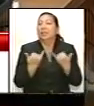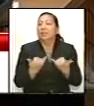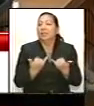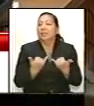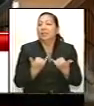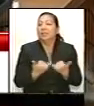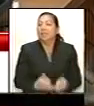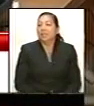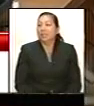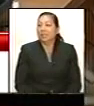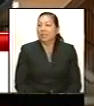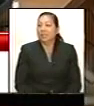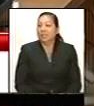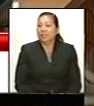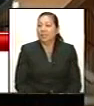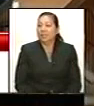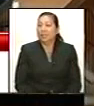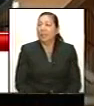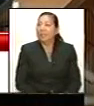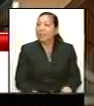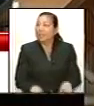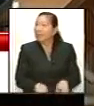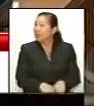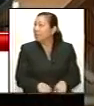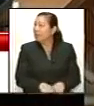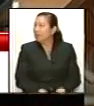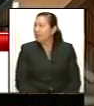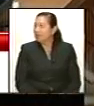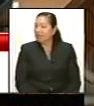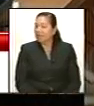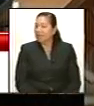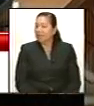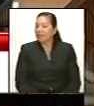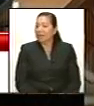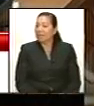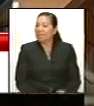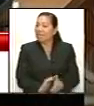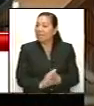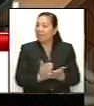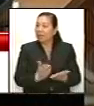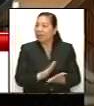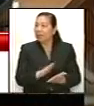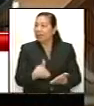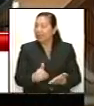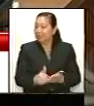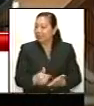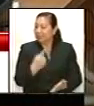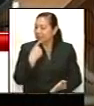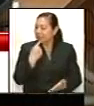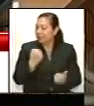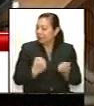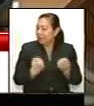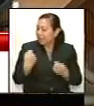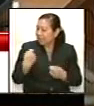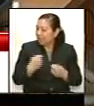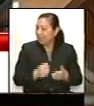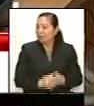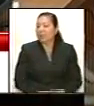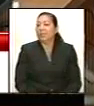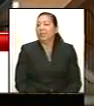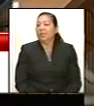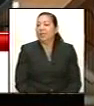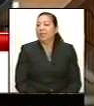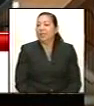con esta plataforma. Y también felicitar el aporte que están